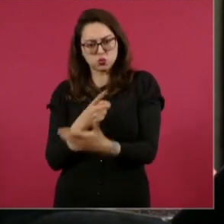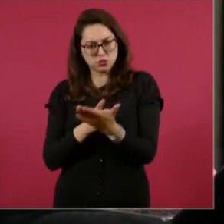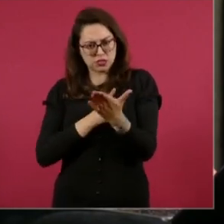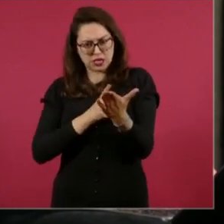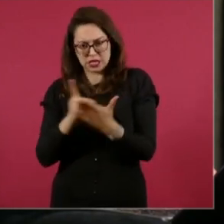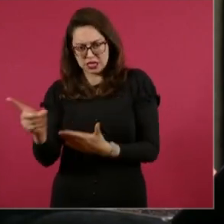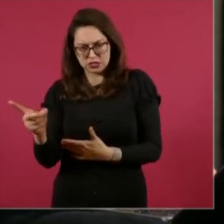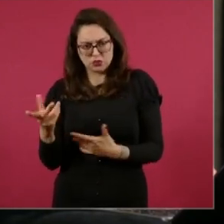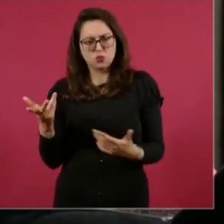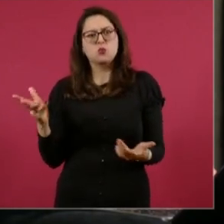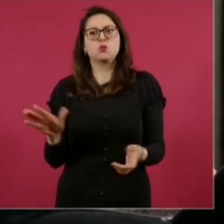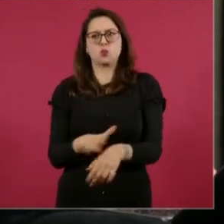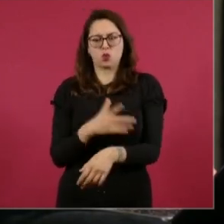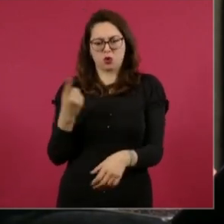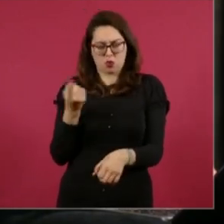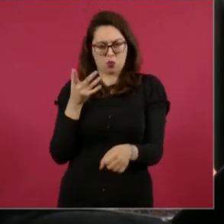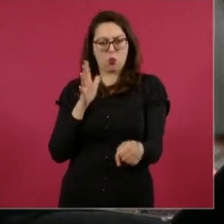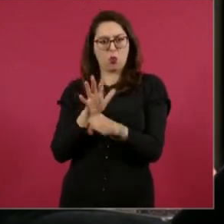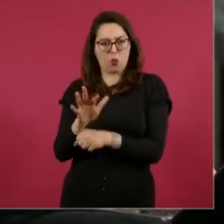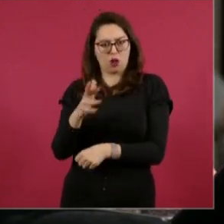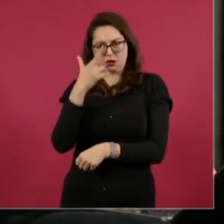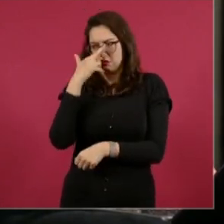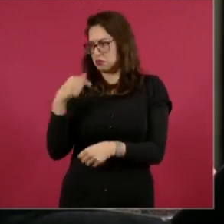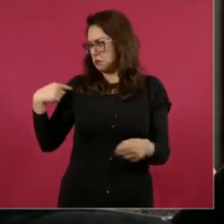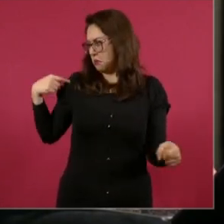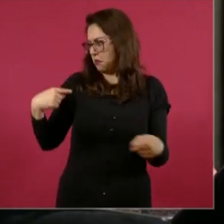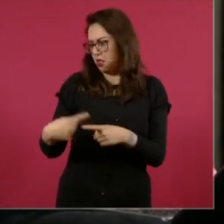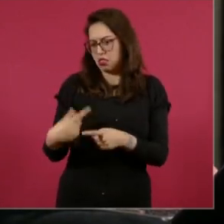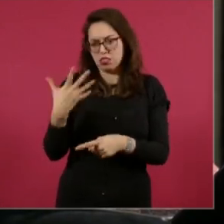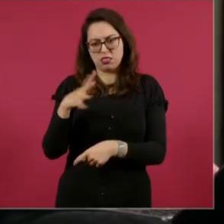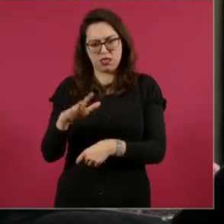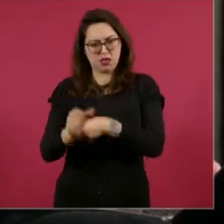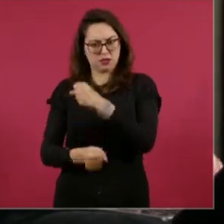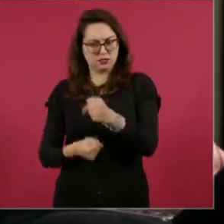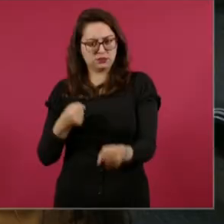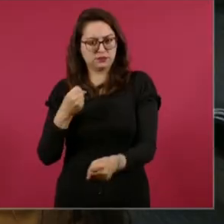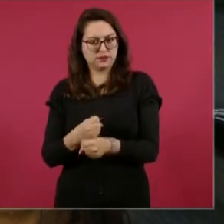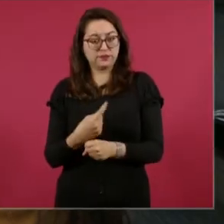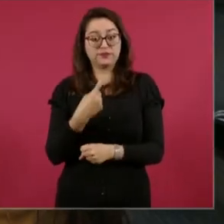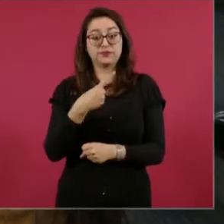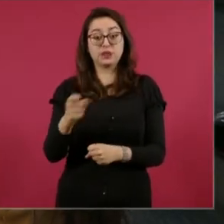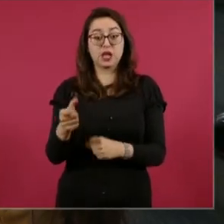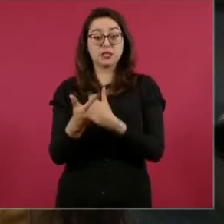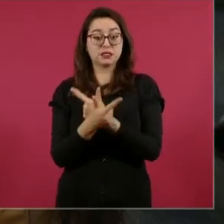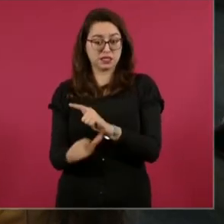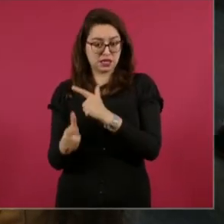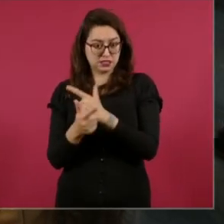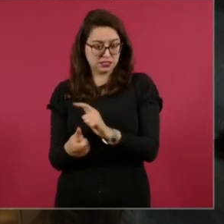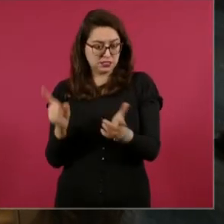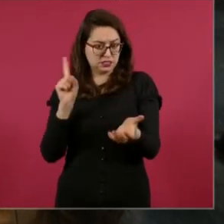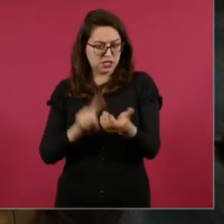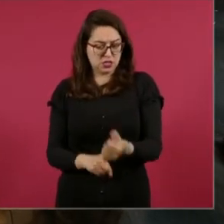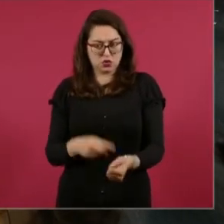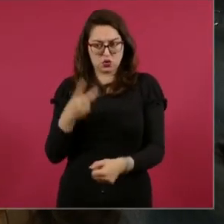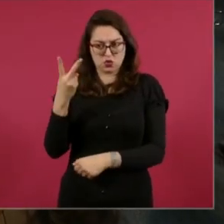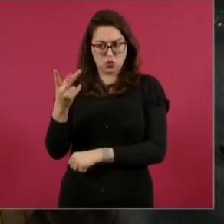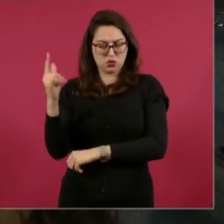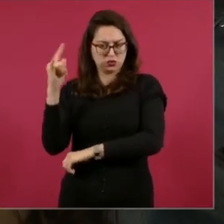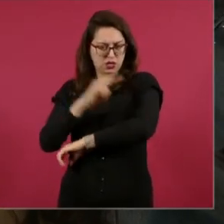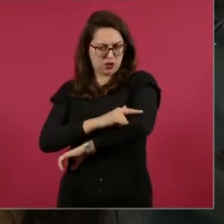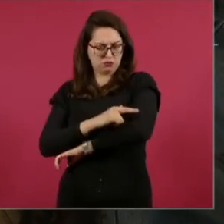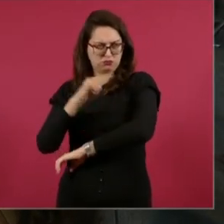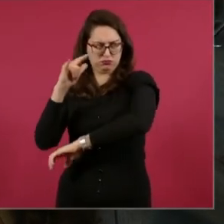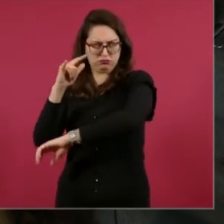seguir prestando el servicio de taxis, que tienen más de 10 años y tienen más de 100 taxis agrupados. Preguntarle, señor